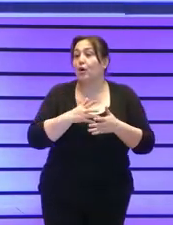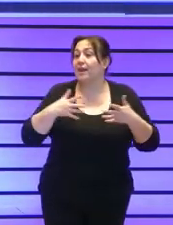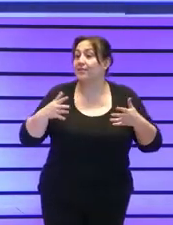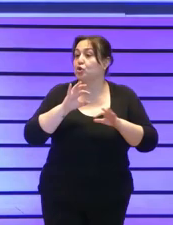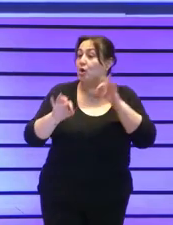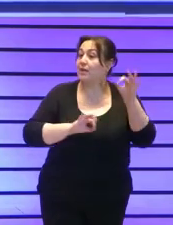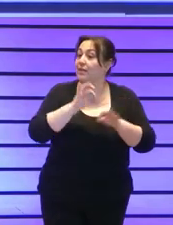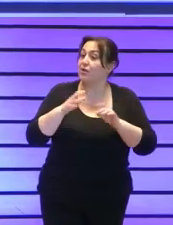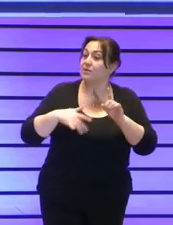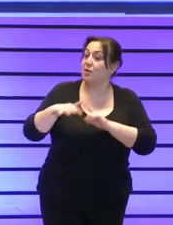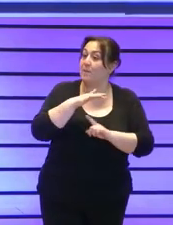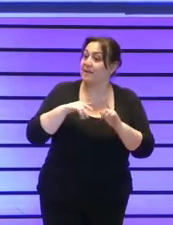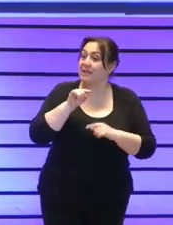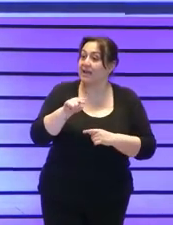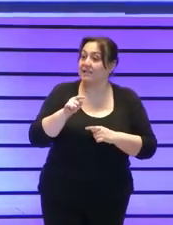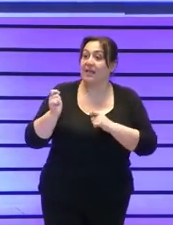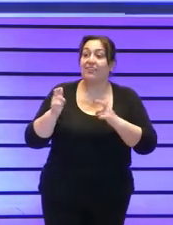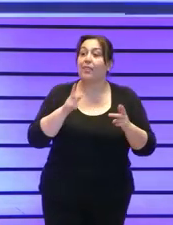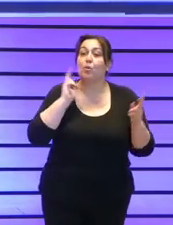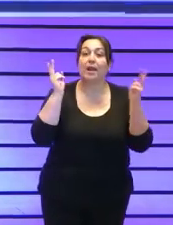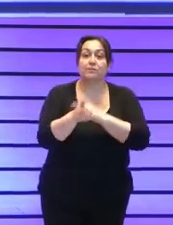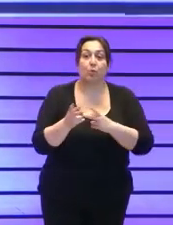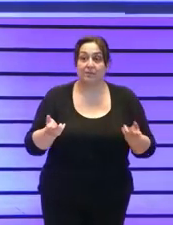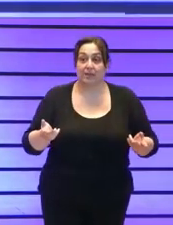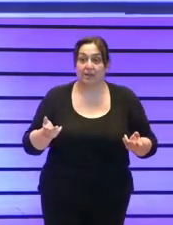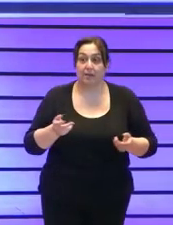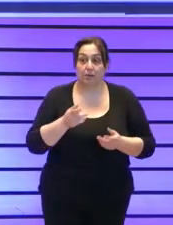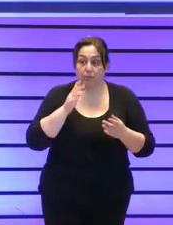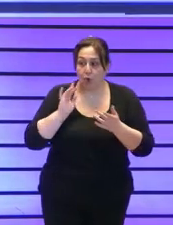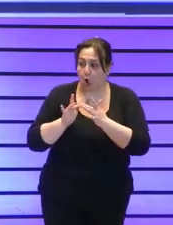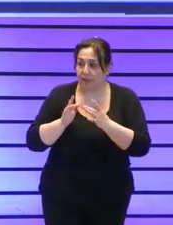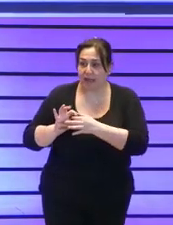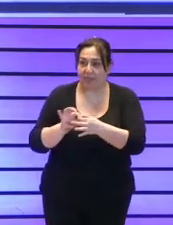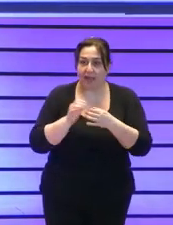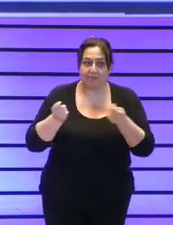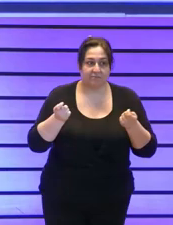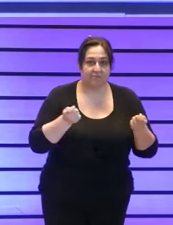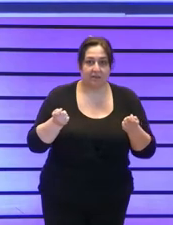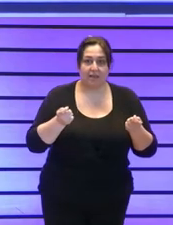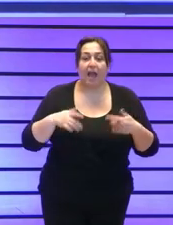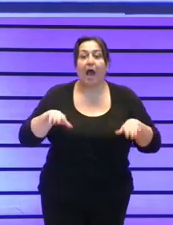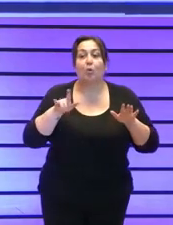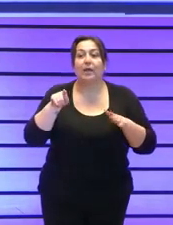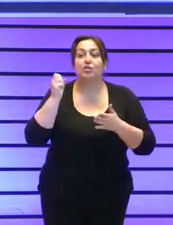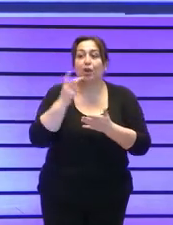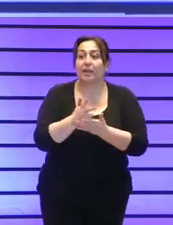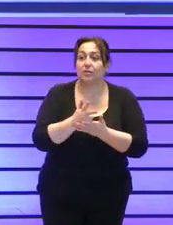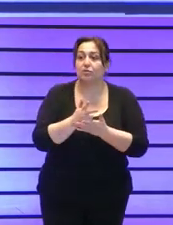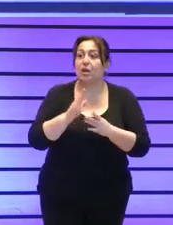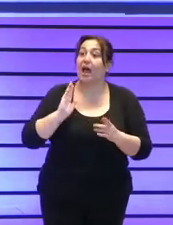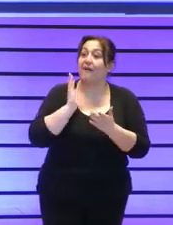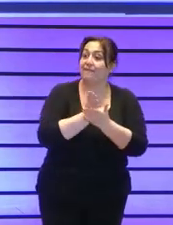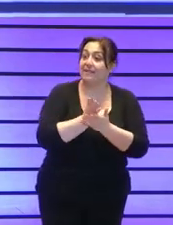organizaciones medioambientales tampoco dando una respuesta coordinada, a pesar de que esos retos afectan